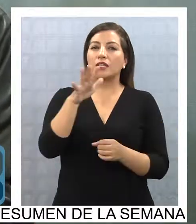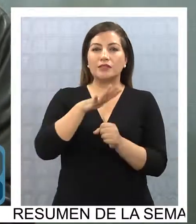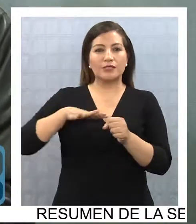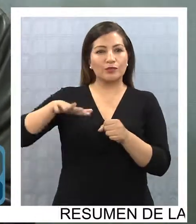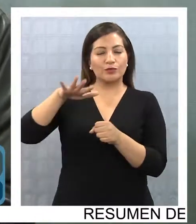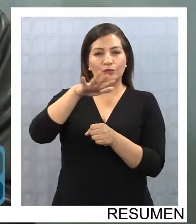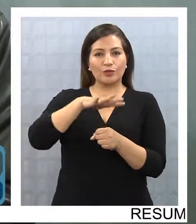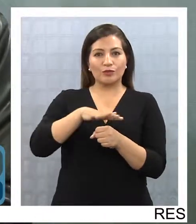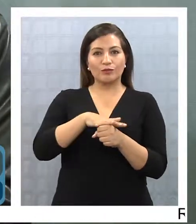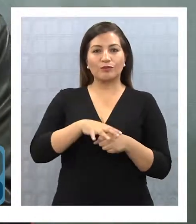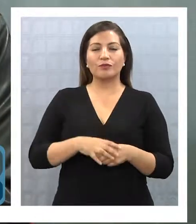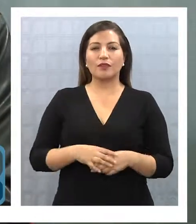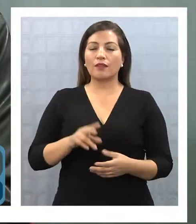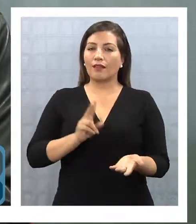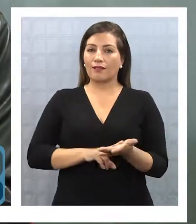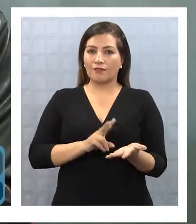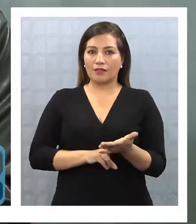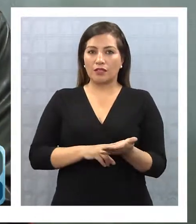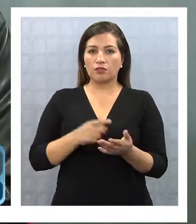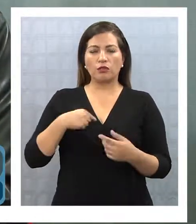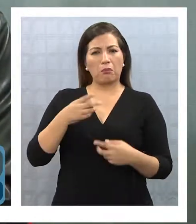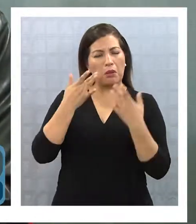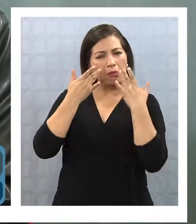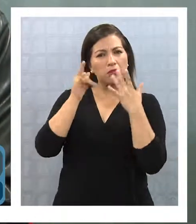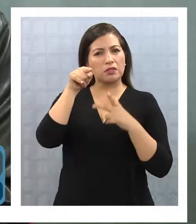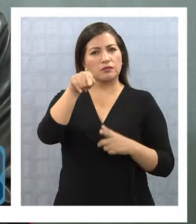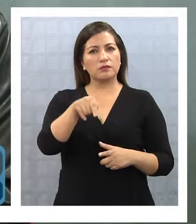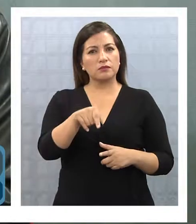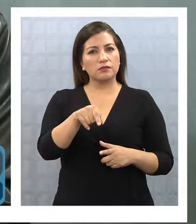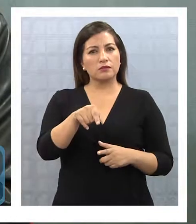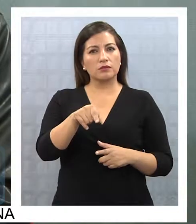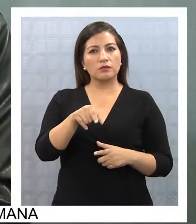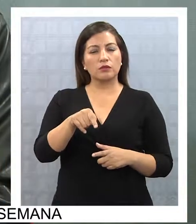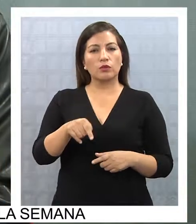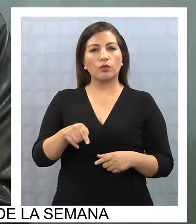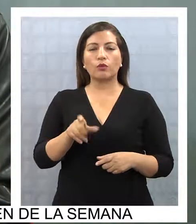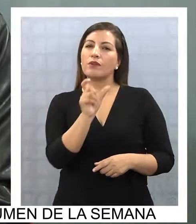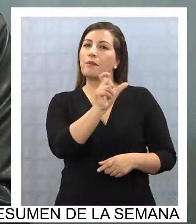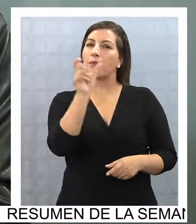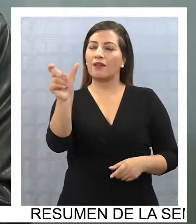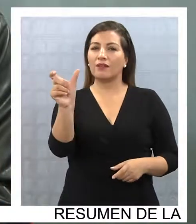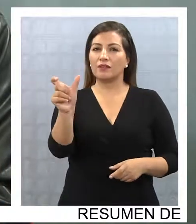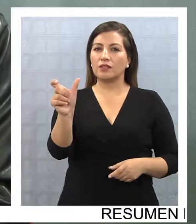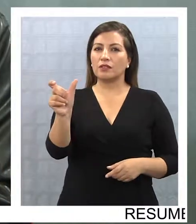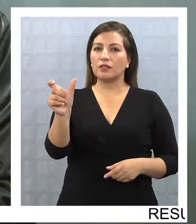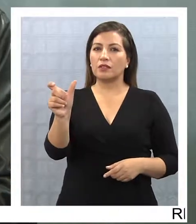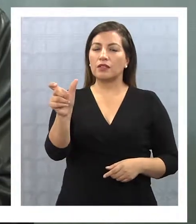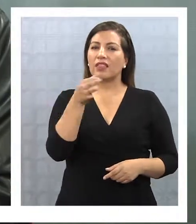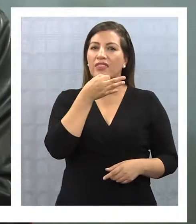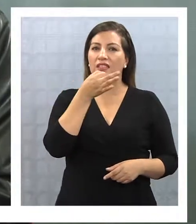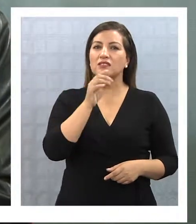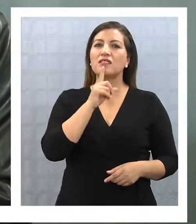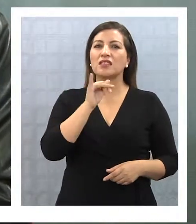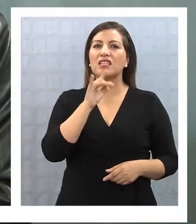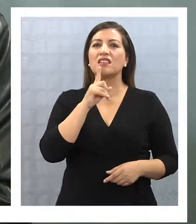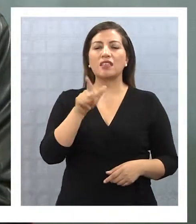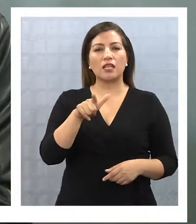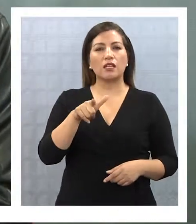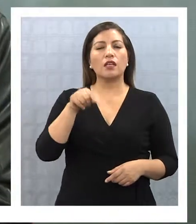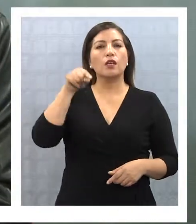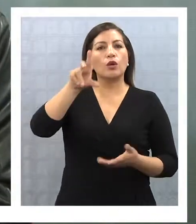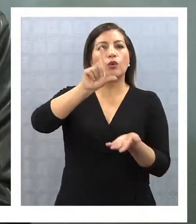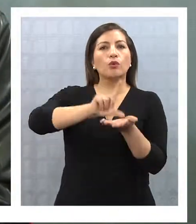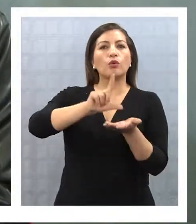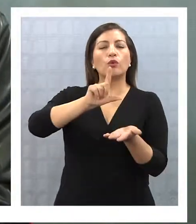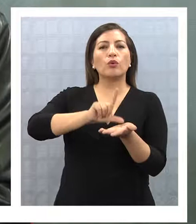situación. Y la verdad es que a mí me llama la atención, por ejemplo, un término que se señala que Tiltil es una zona de